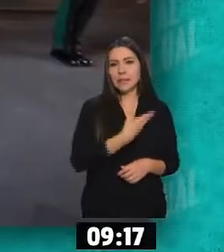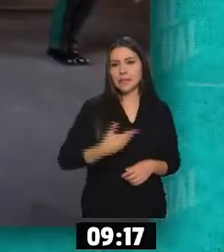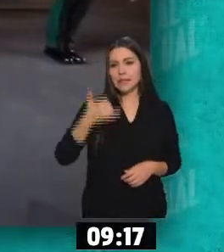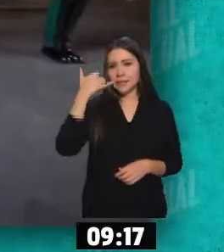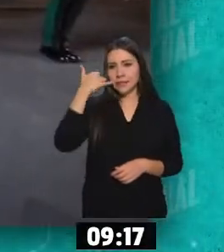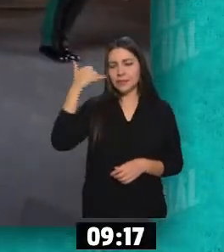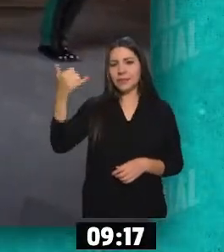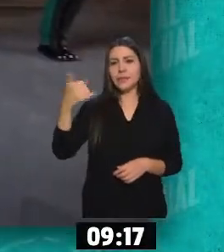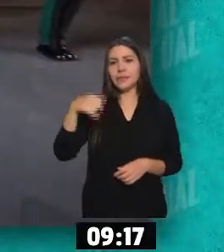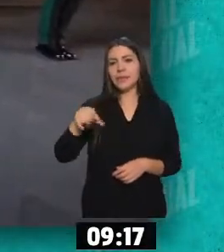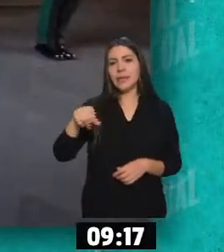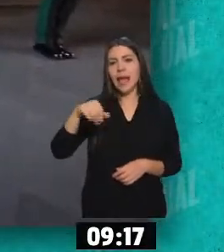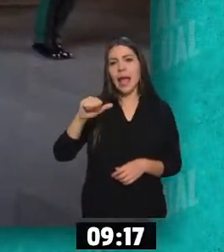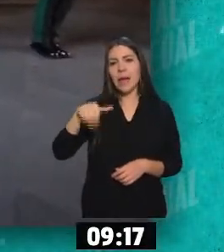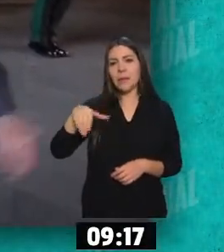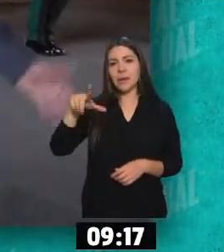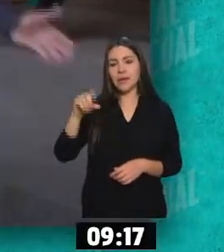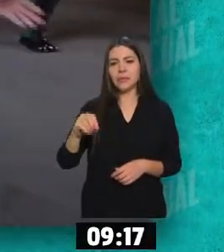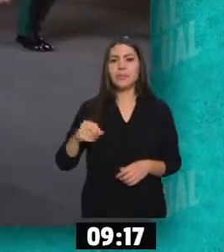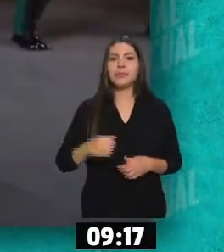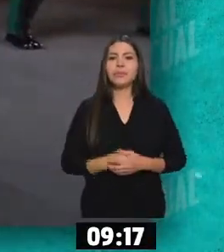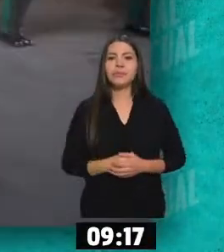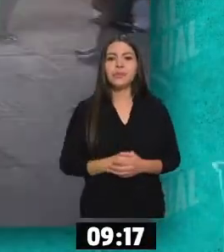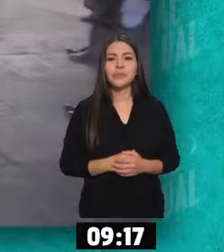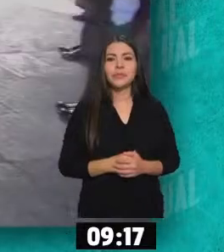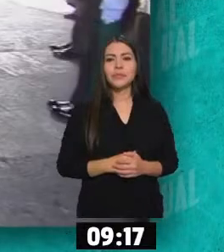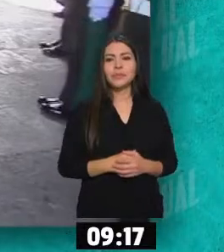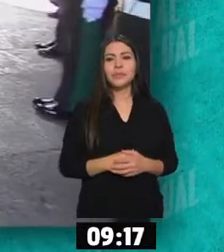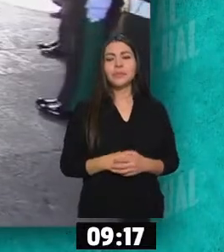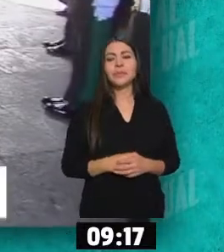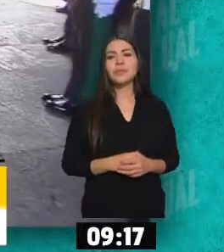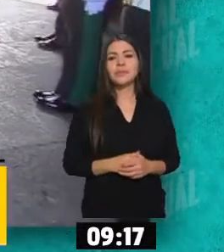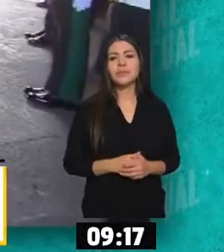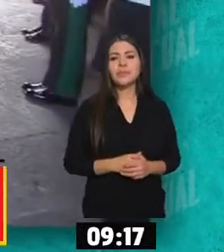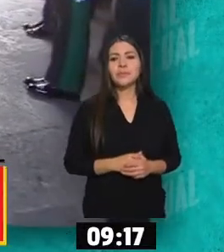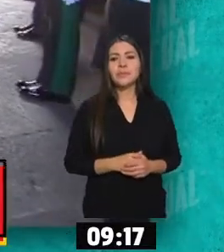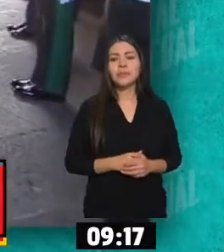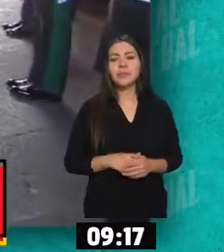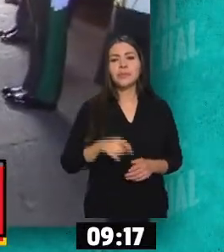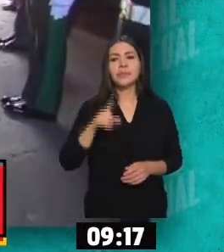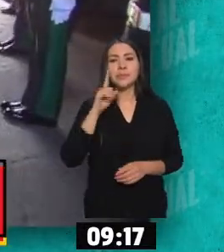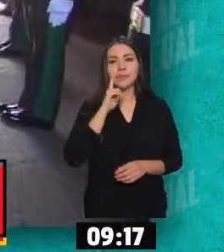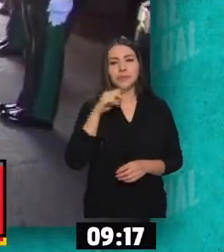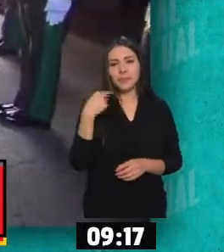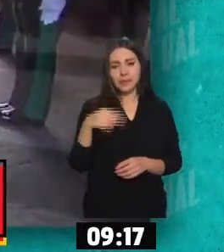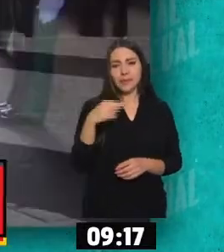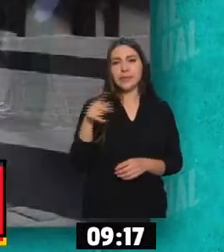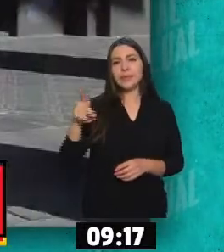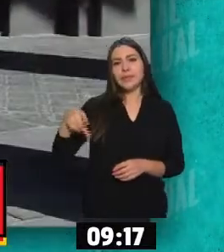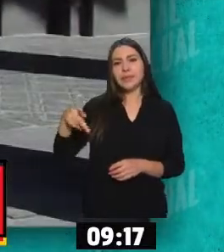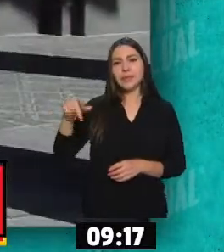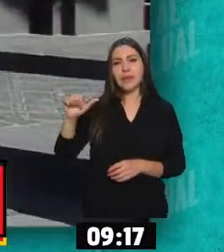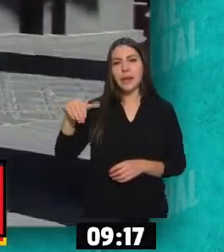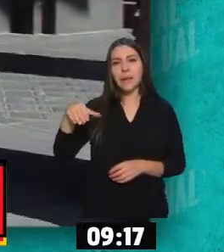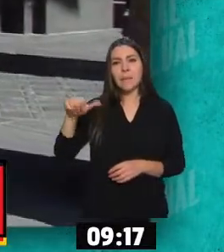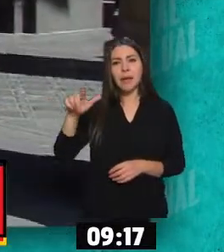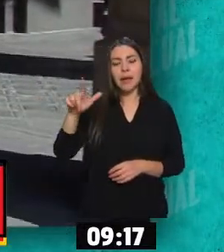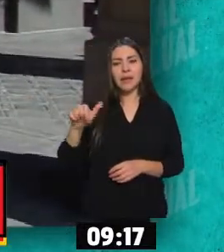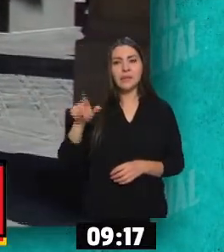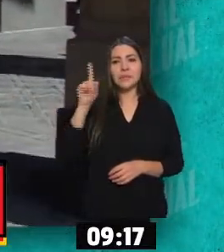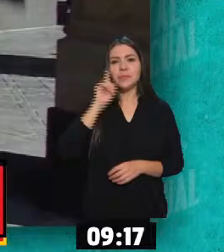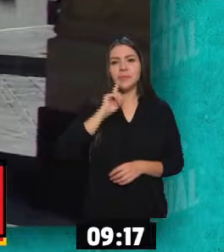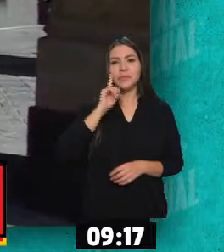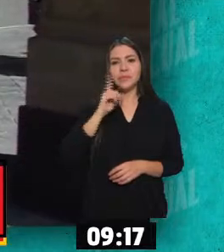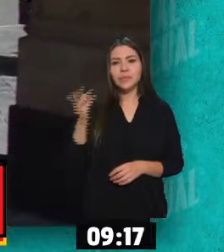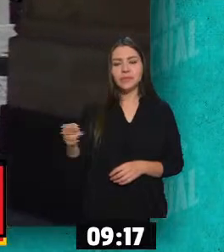es, ¿cómo se llama? Kumbala, ya me acordé. Ey, No, Sol, tú pero se entiendes acuerda lo que esta es pasa. nuestra